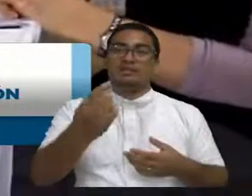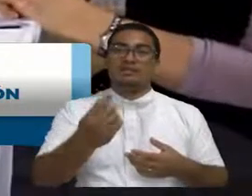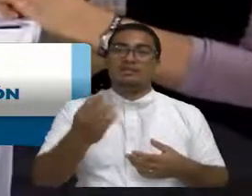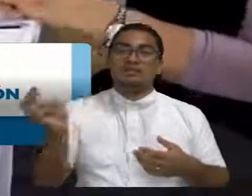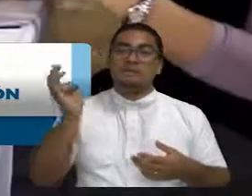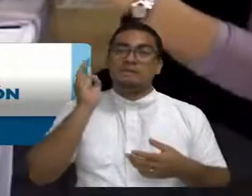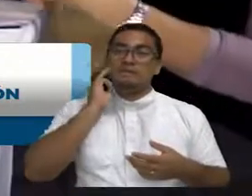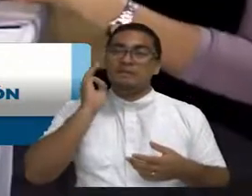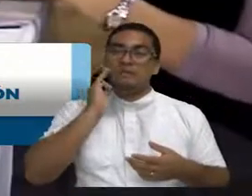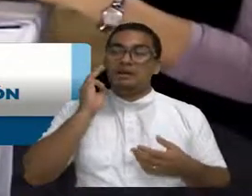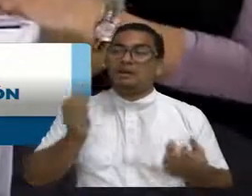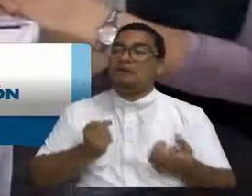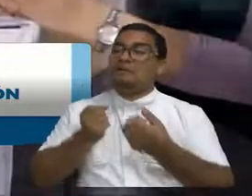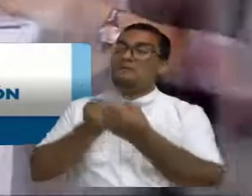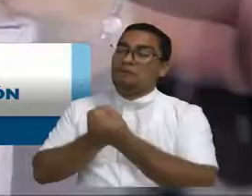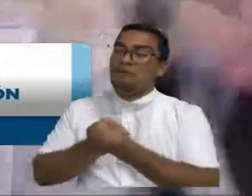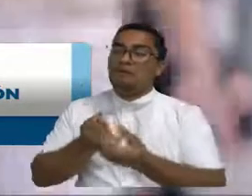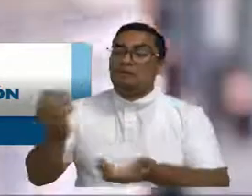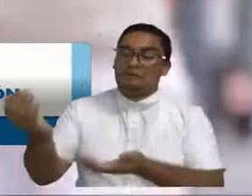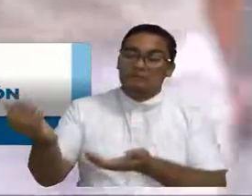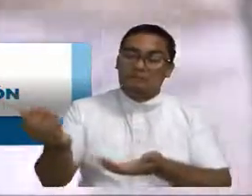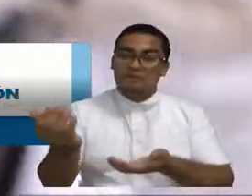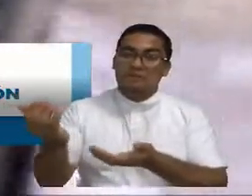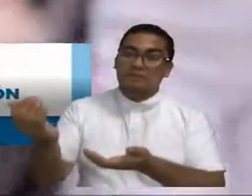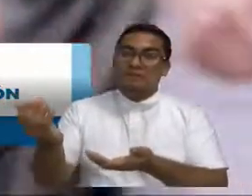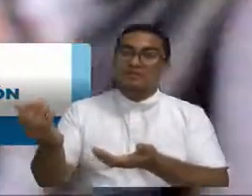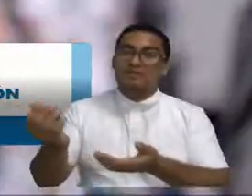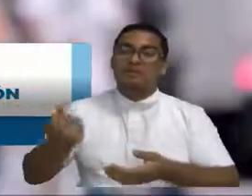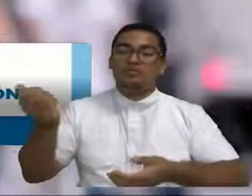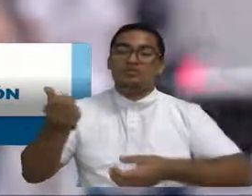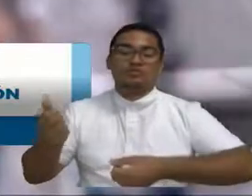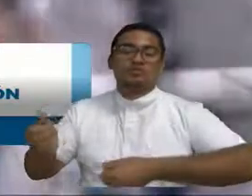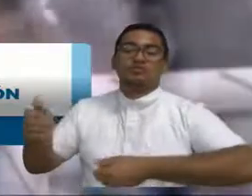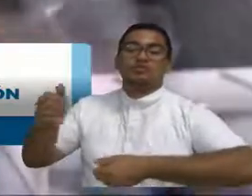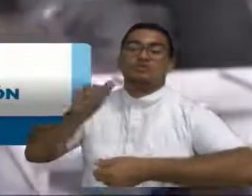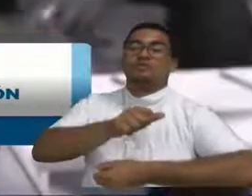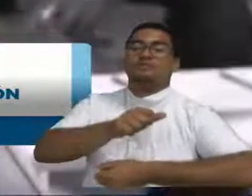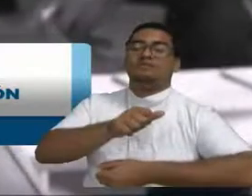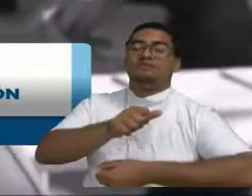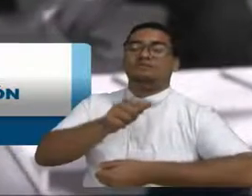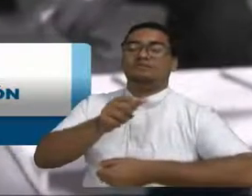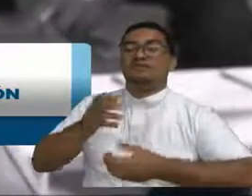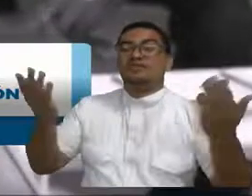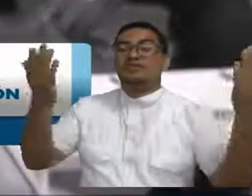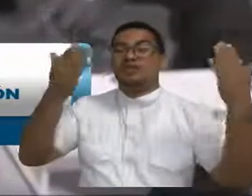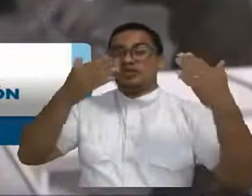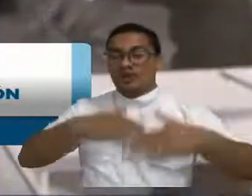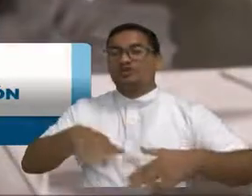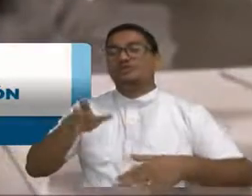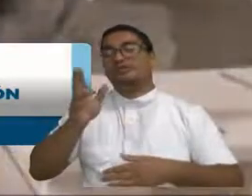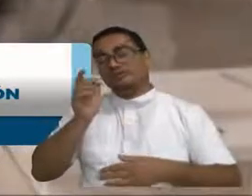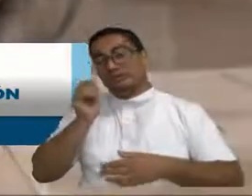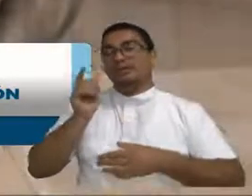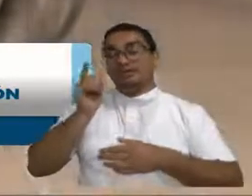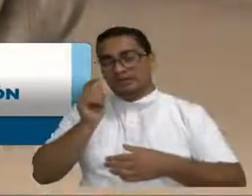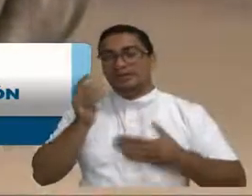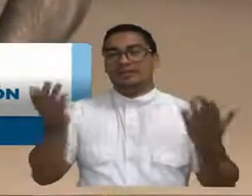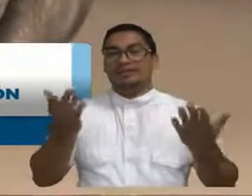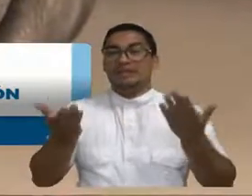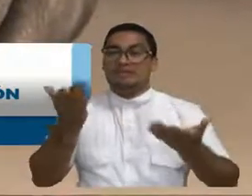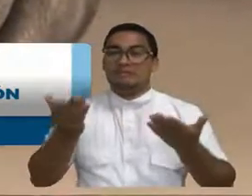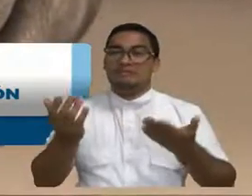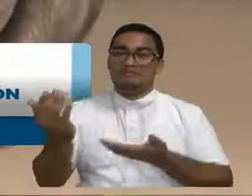para que en la noche cuando se levanta el niño le pueden hacer la pacha. Correcto. O no sé, tiene mucho cólico